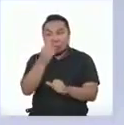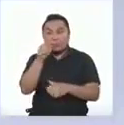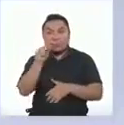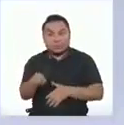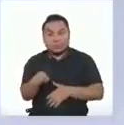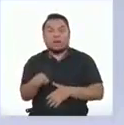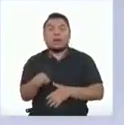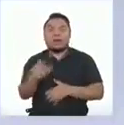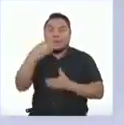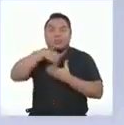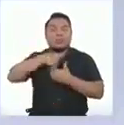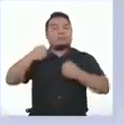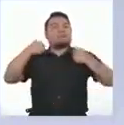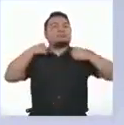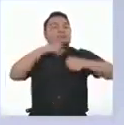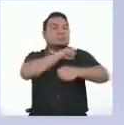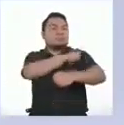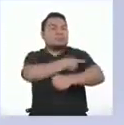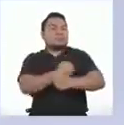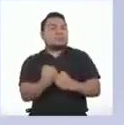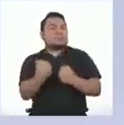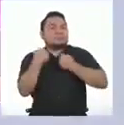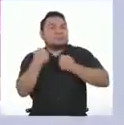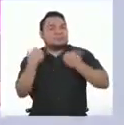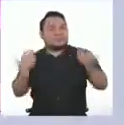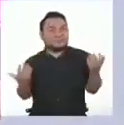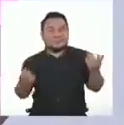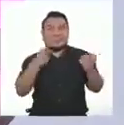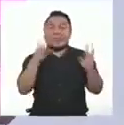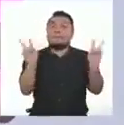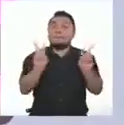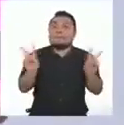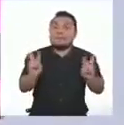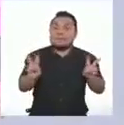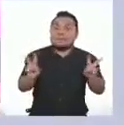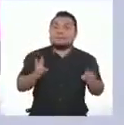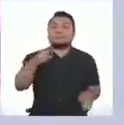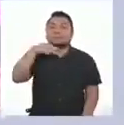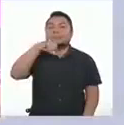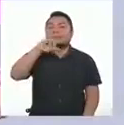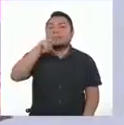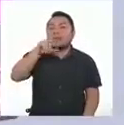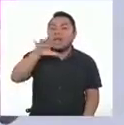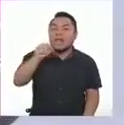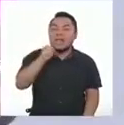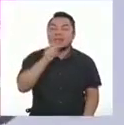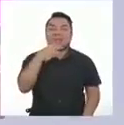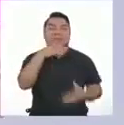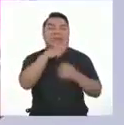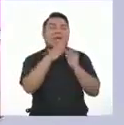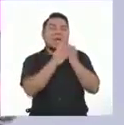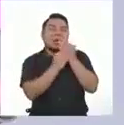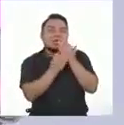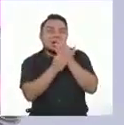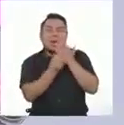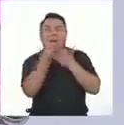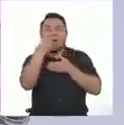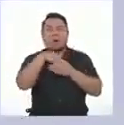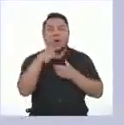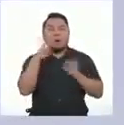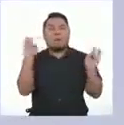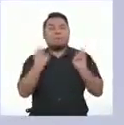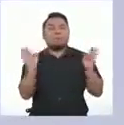nos aportan energía y componentes esenciales como vitaminas, minerales, carbohidratos, grasas y